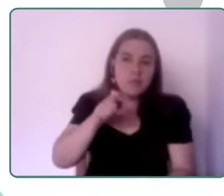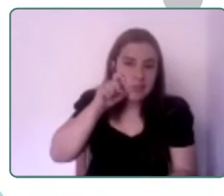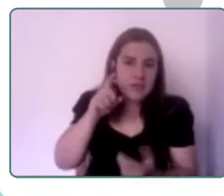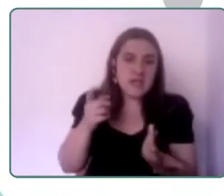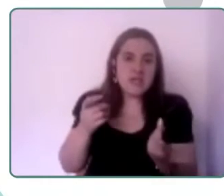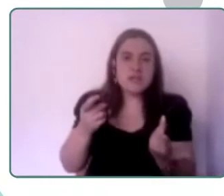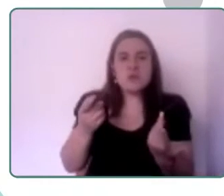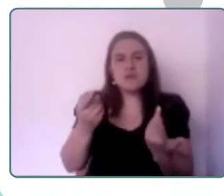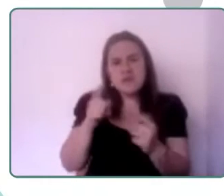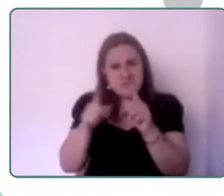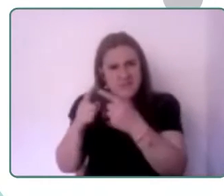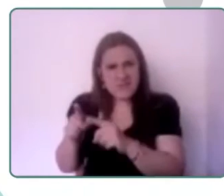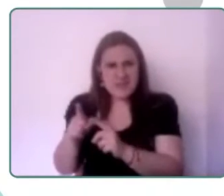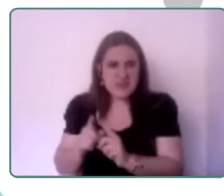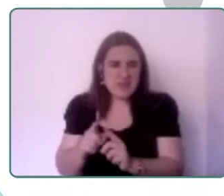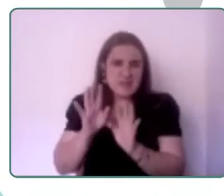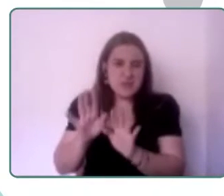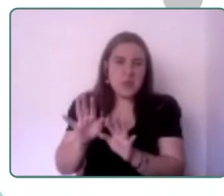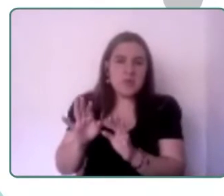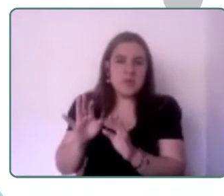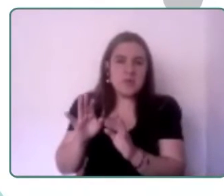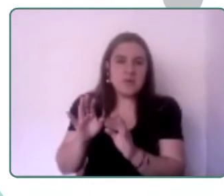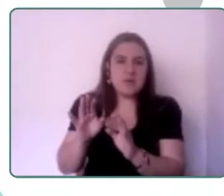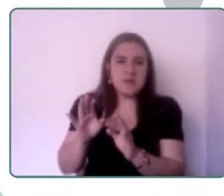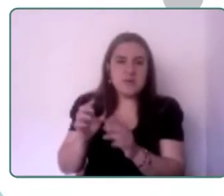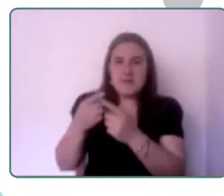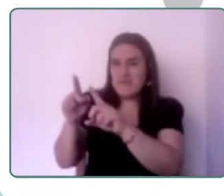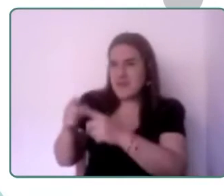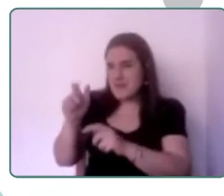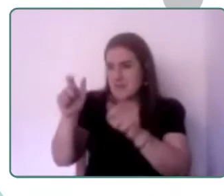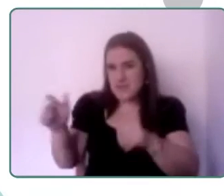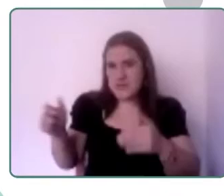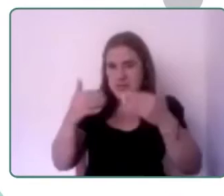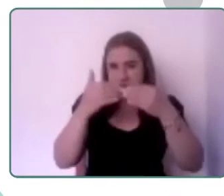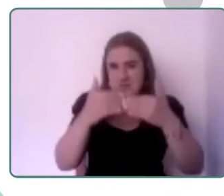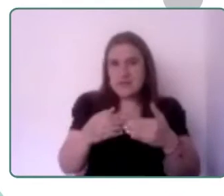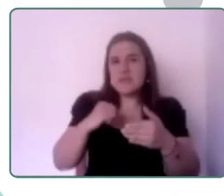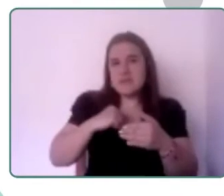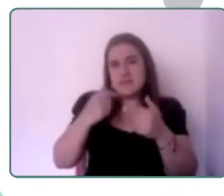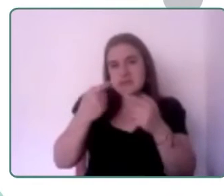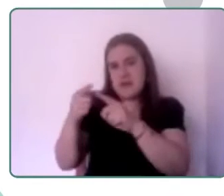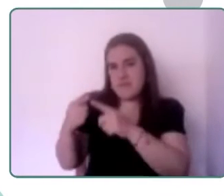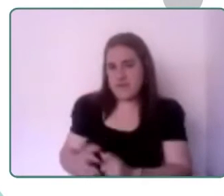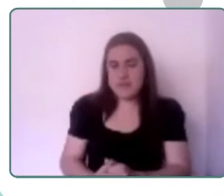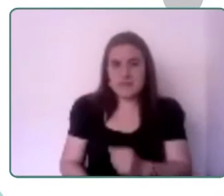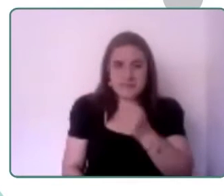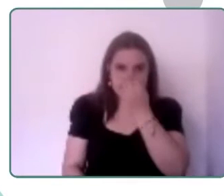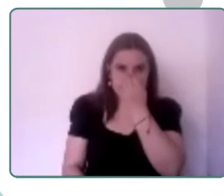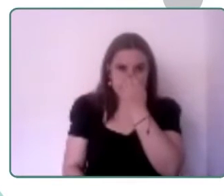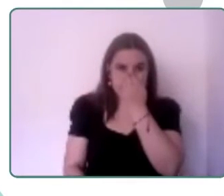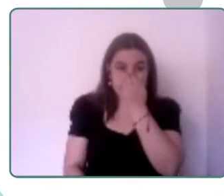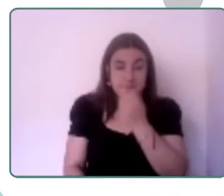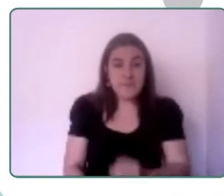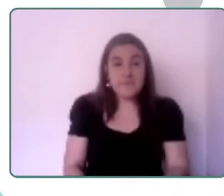particularidades de las diferencias que connotan toda la variedad de población con discapacidad. Con relación